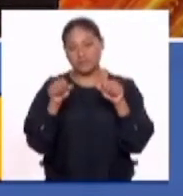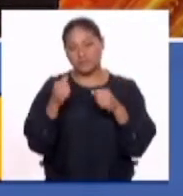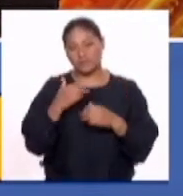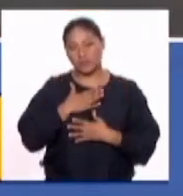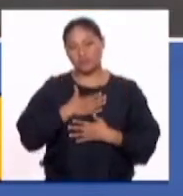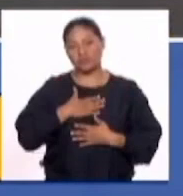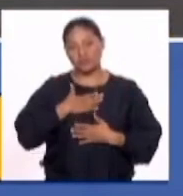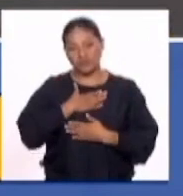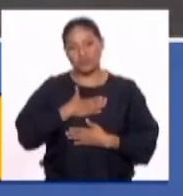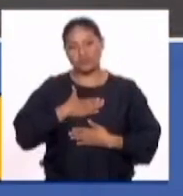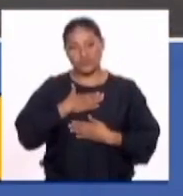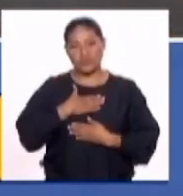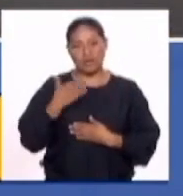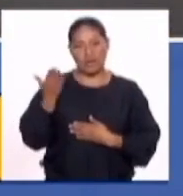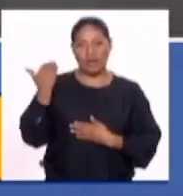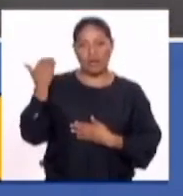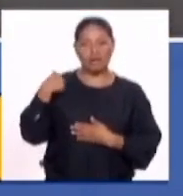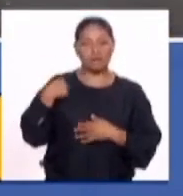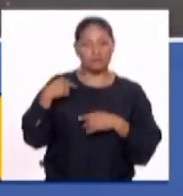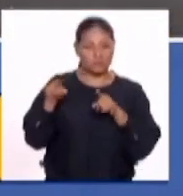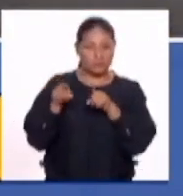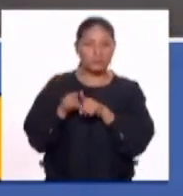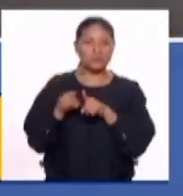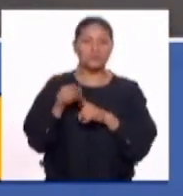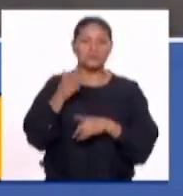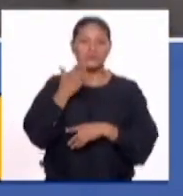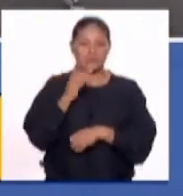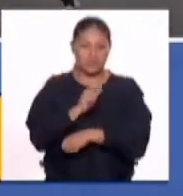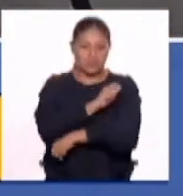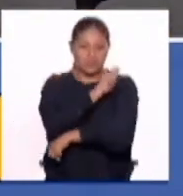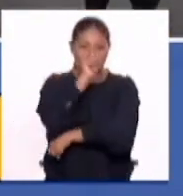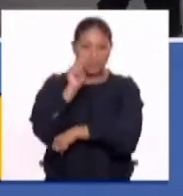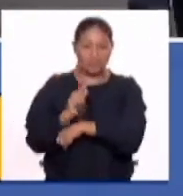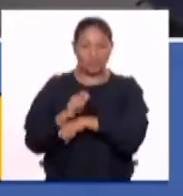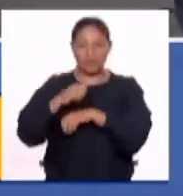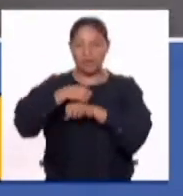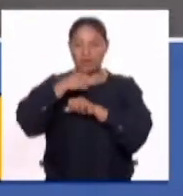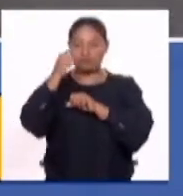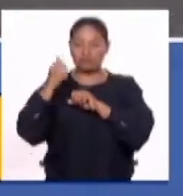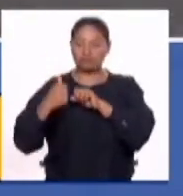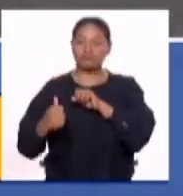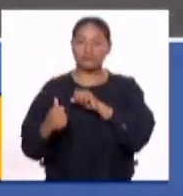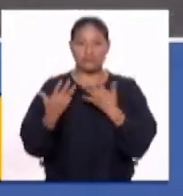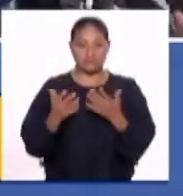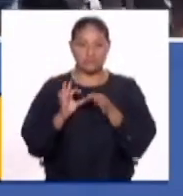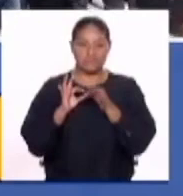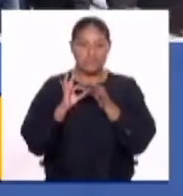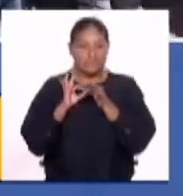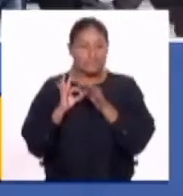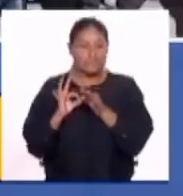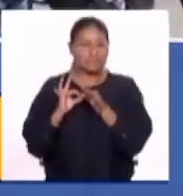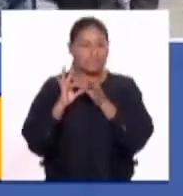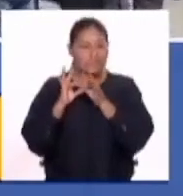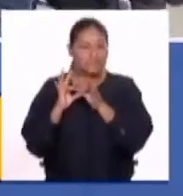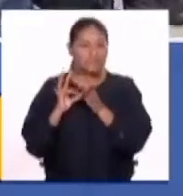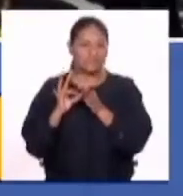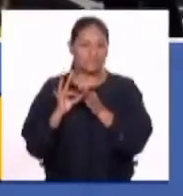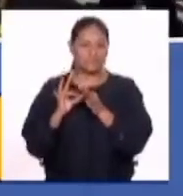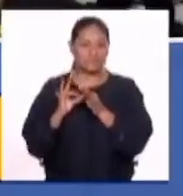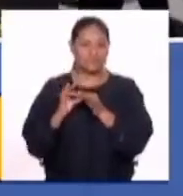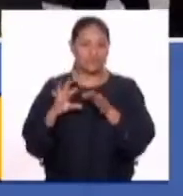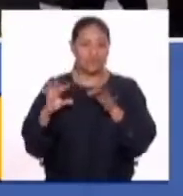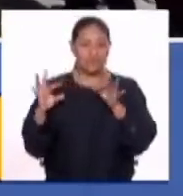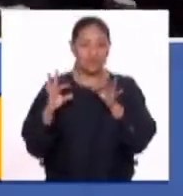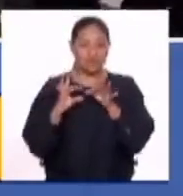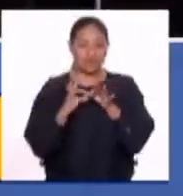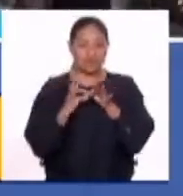yo lo, por mi anterior posición, conozco lo que significa la profunda relación que hay entre la